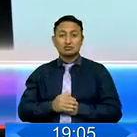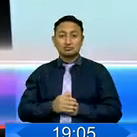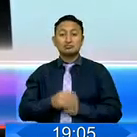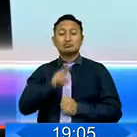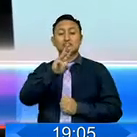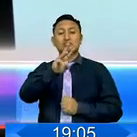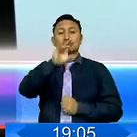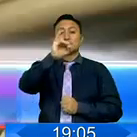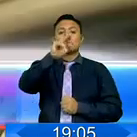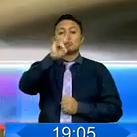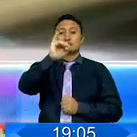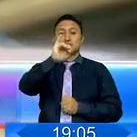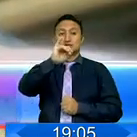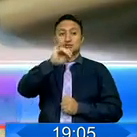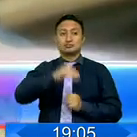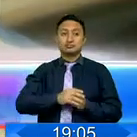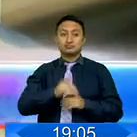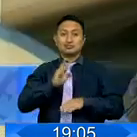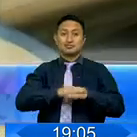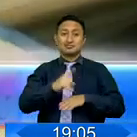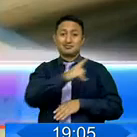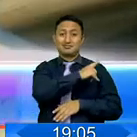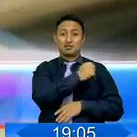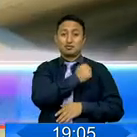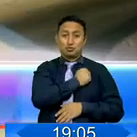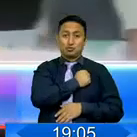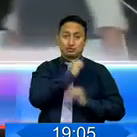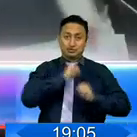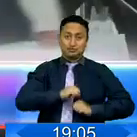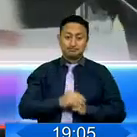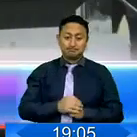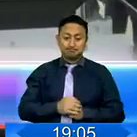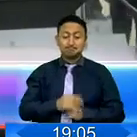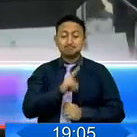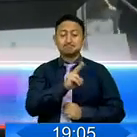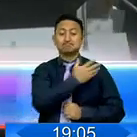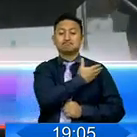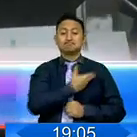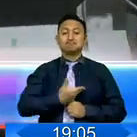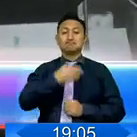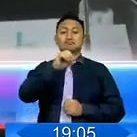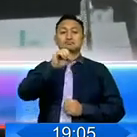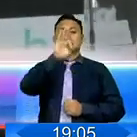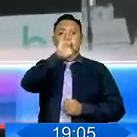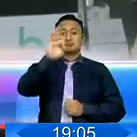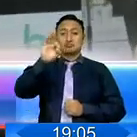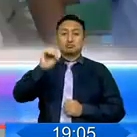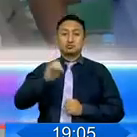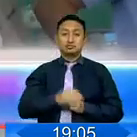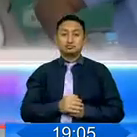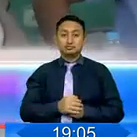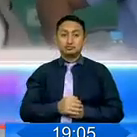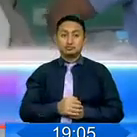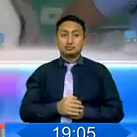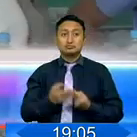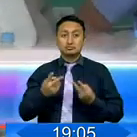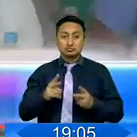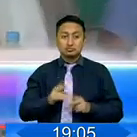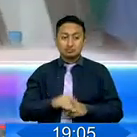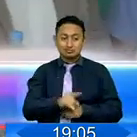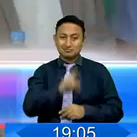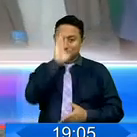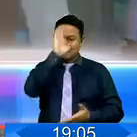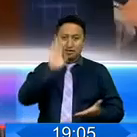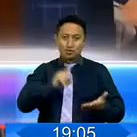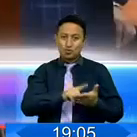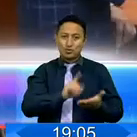portal Wikileaks, vinculado a Julian Assange. Mientras tanto, el vicepresidente de la República, Otto Sonnenholzner, quien también rechazó estas